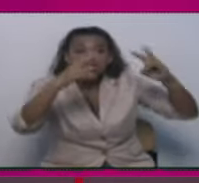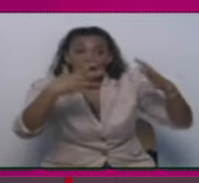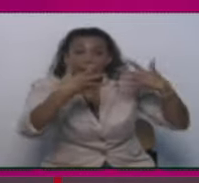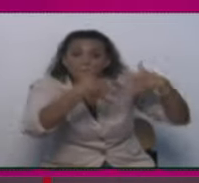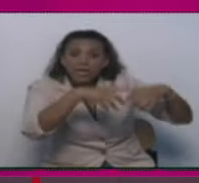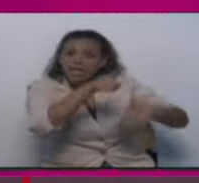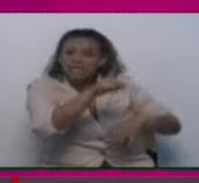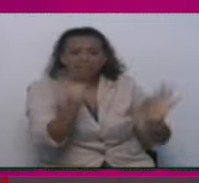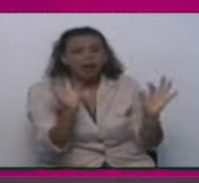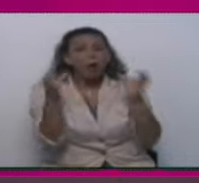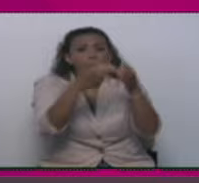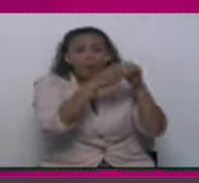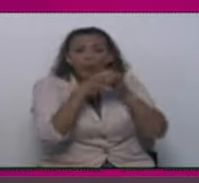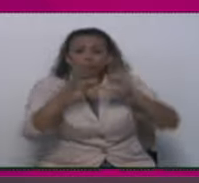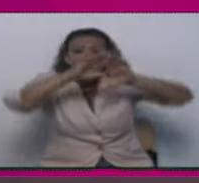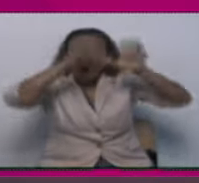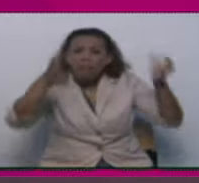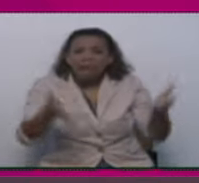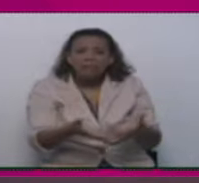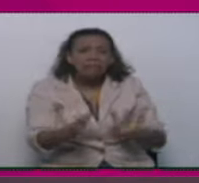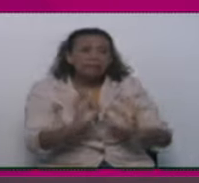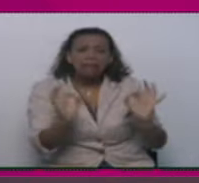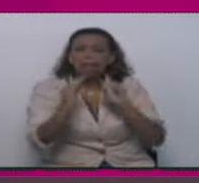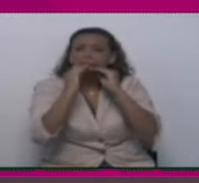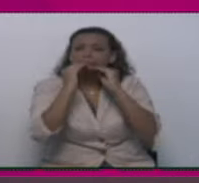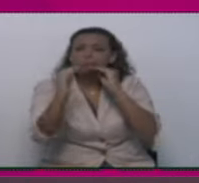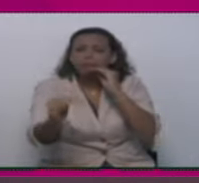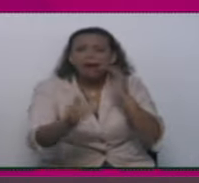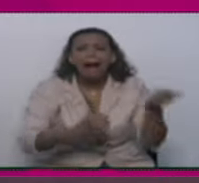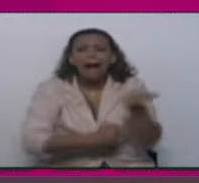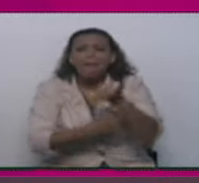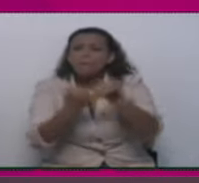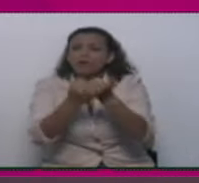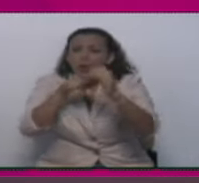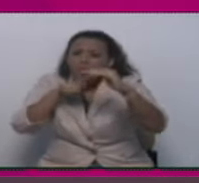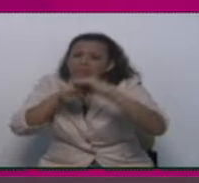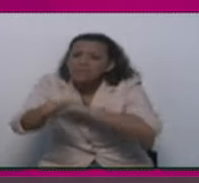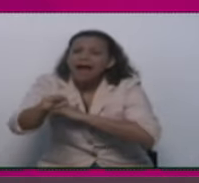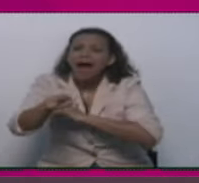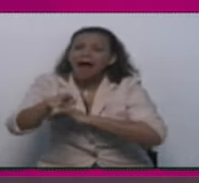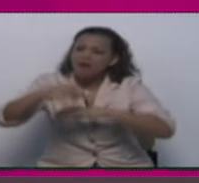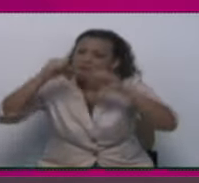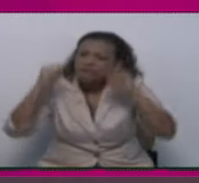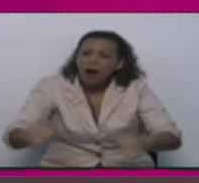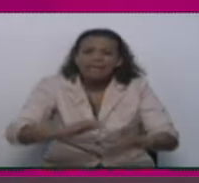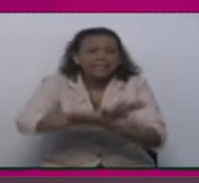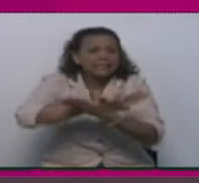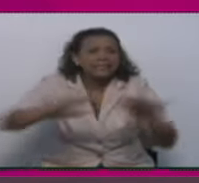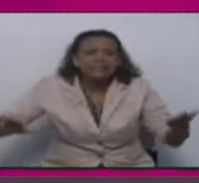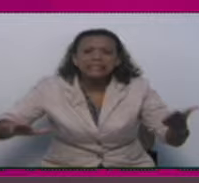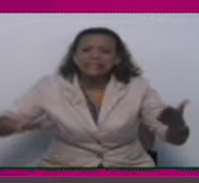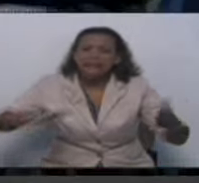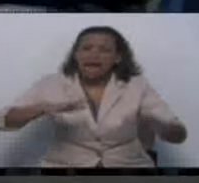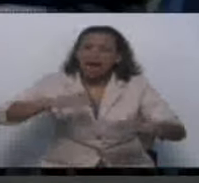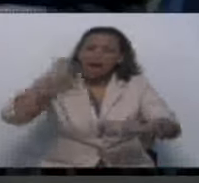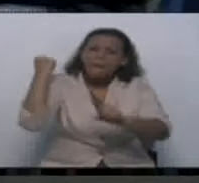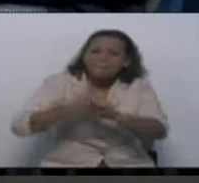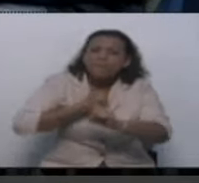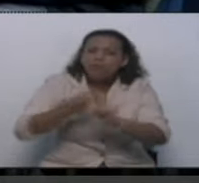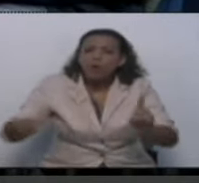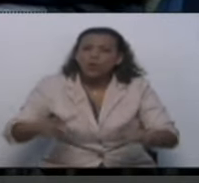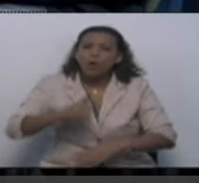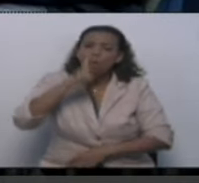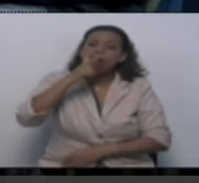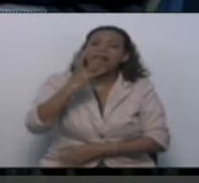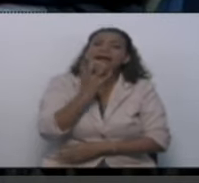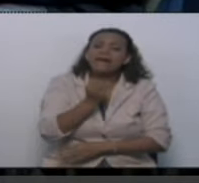las organizaciones mundiales no han podido poner fin a las agresiones, a las atrocidades